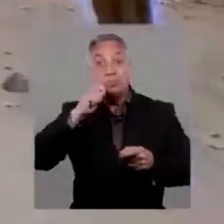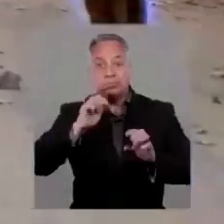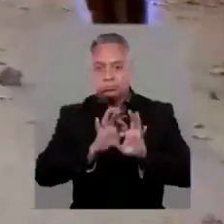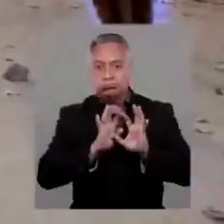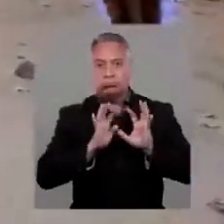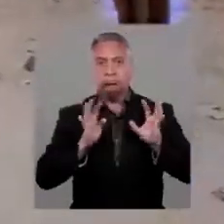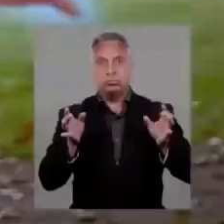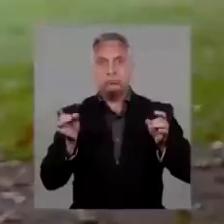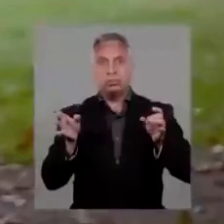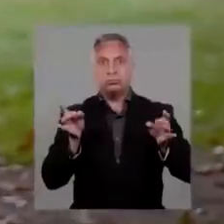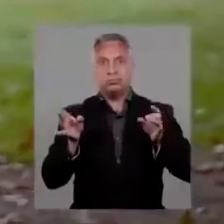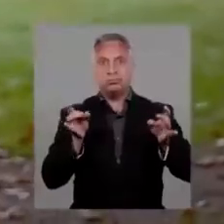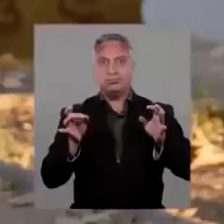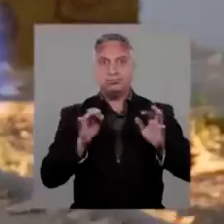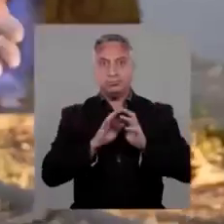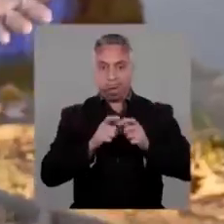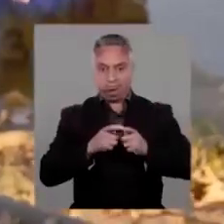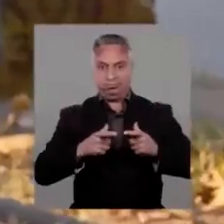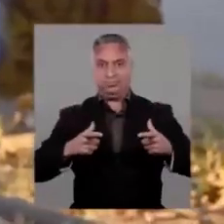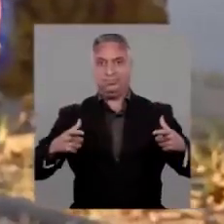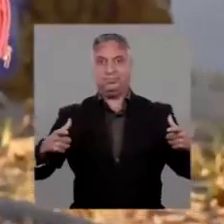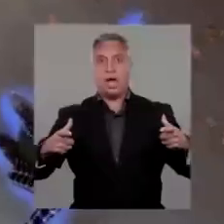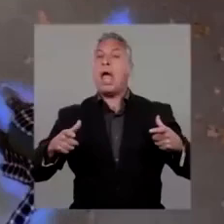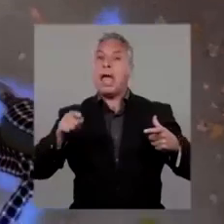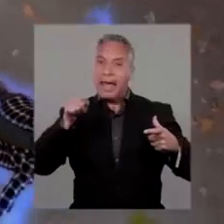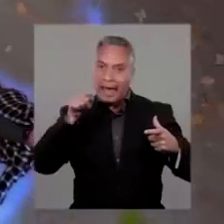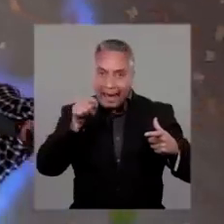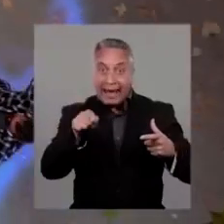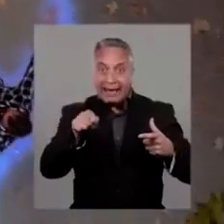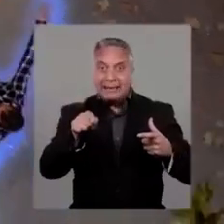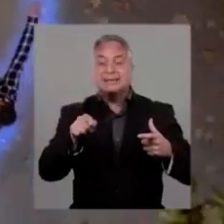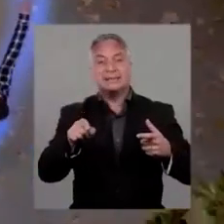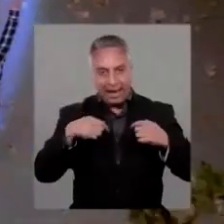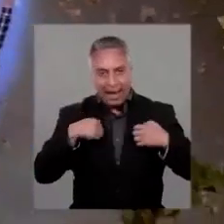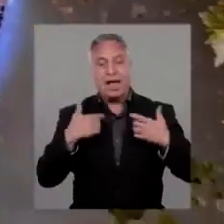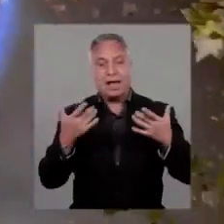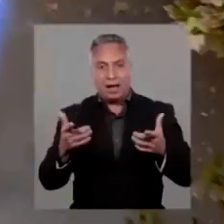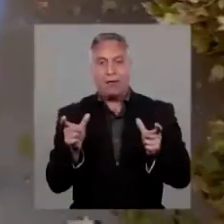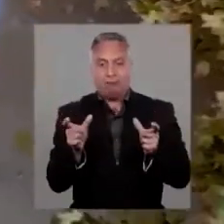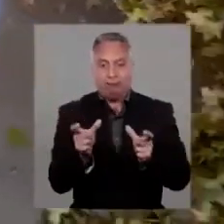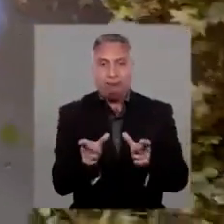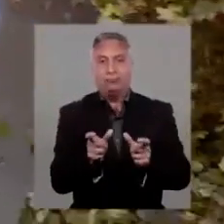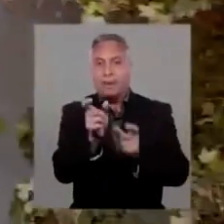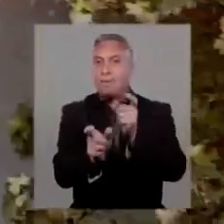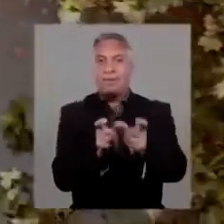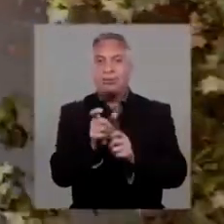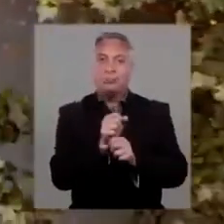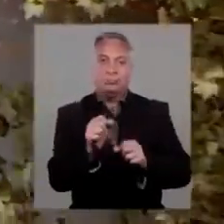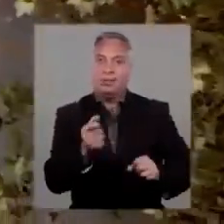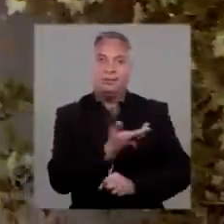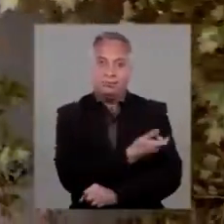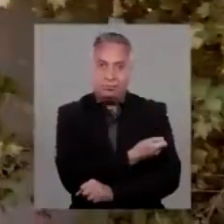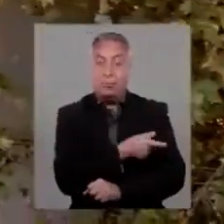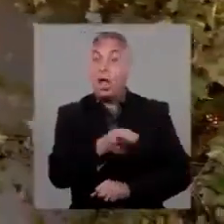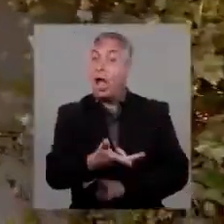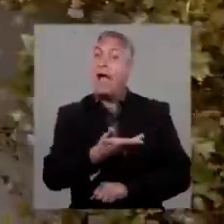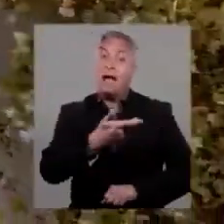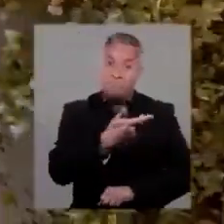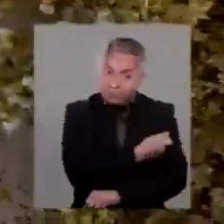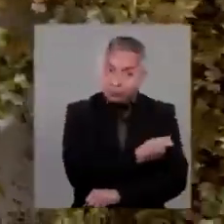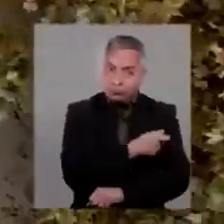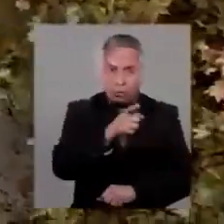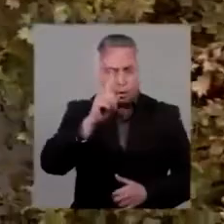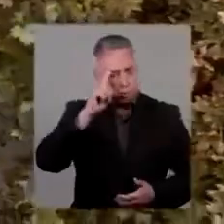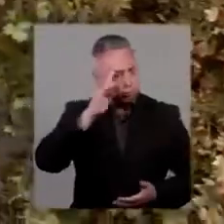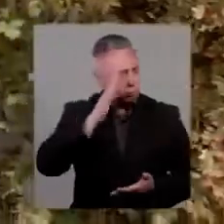llama inmunidad colectiva o de rebaño, y es la única forma de proteger a las personas que no pueden vacunarse. Vacunarse es